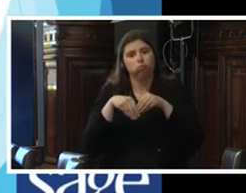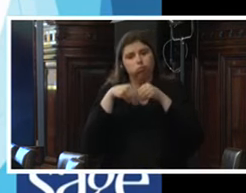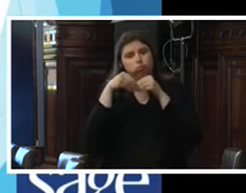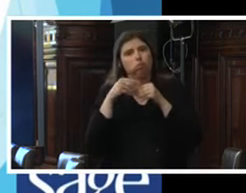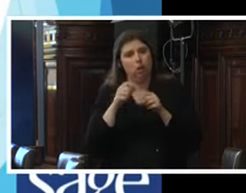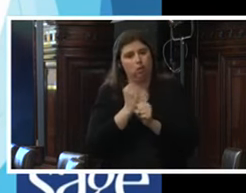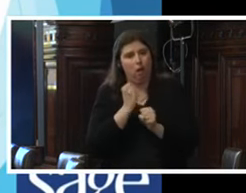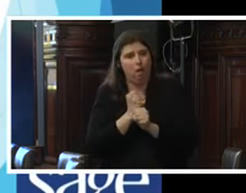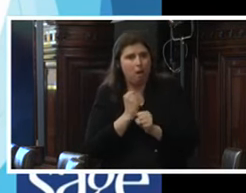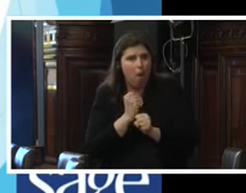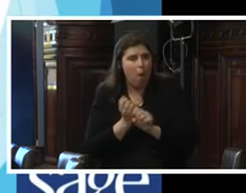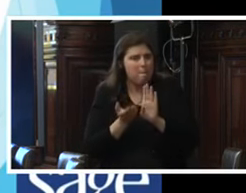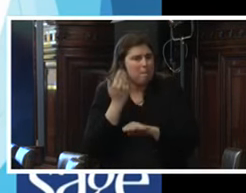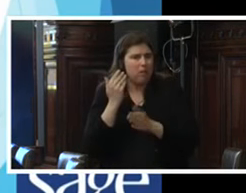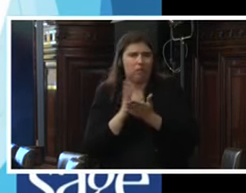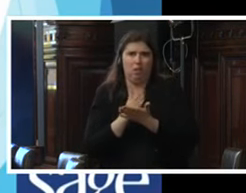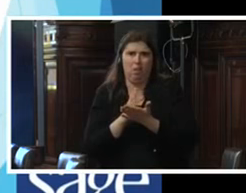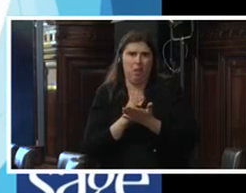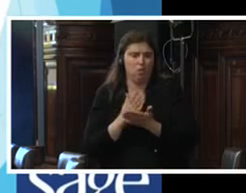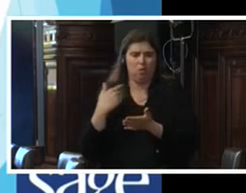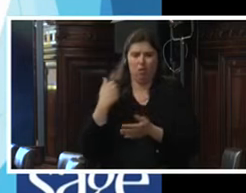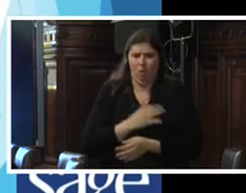lifetime el dolor